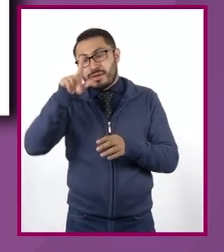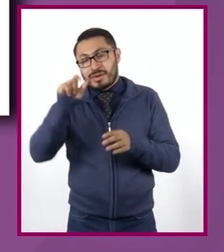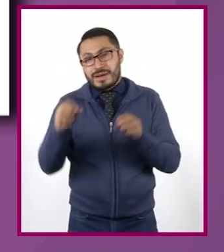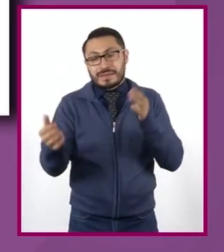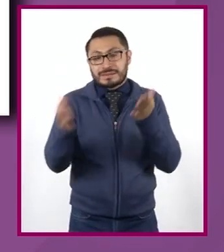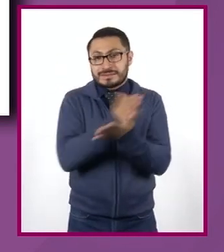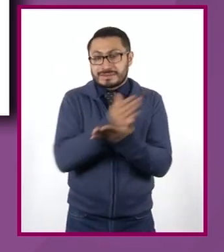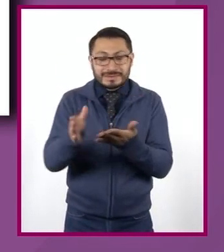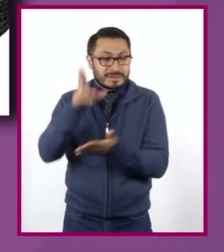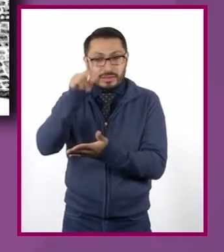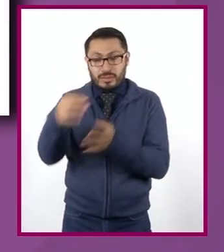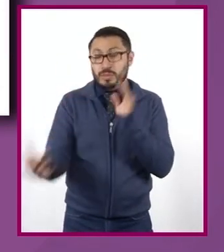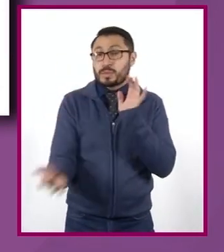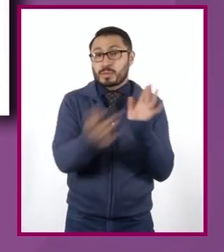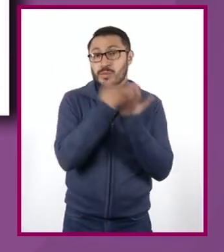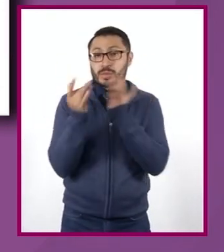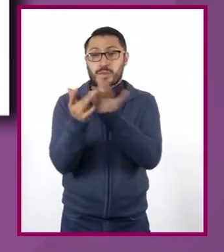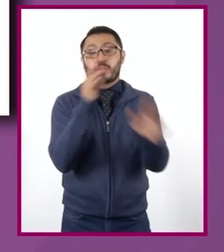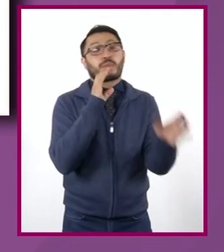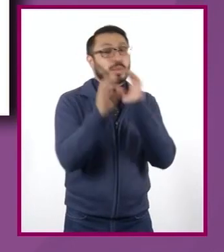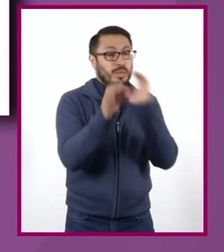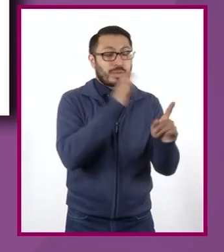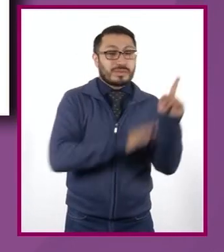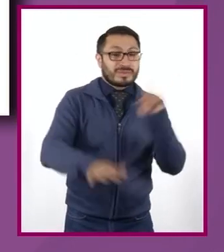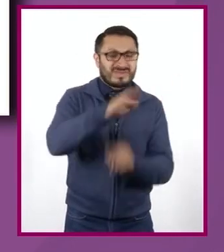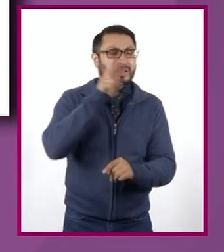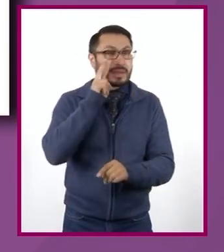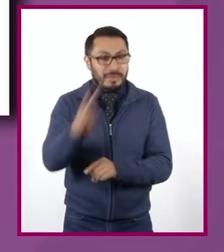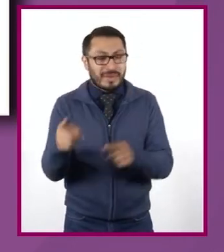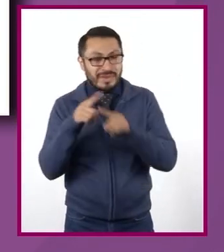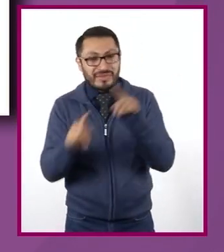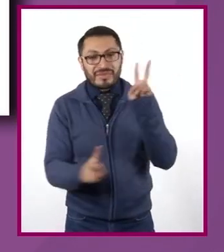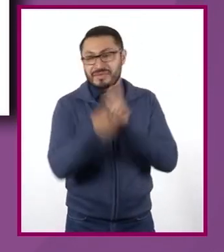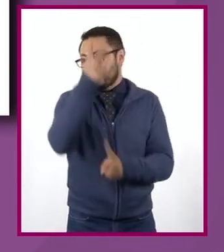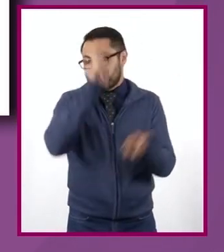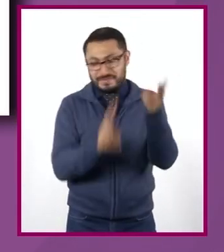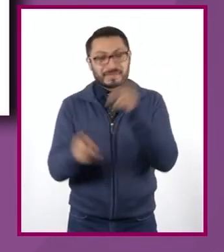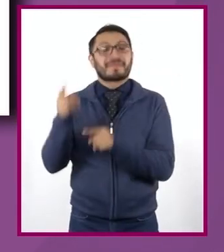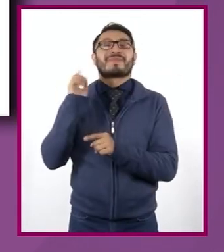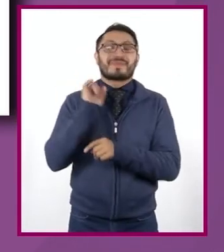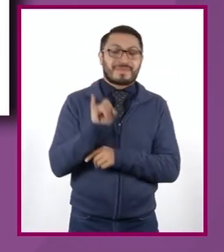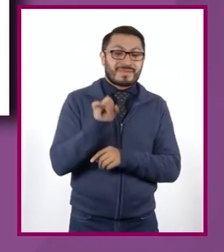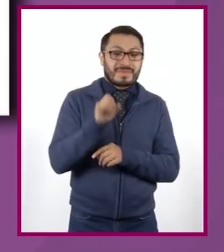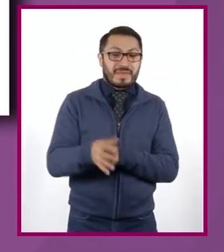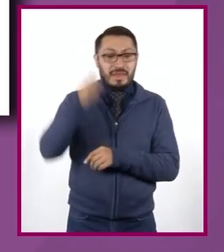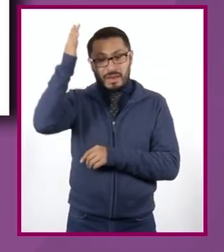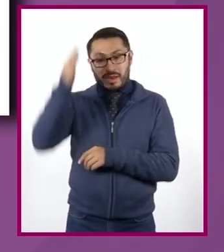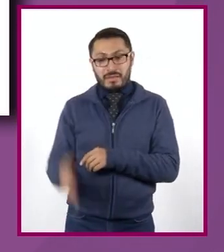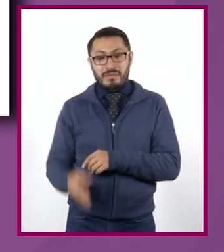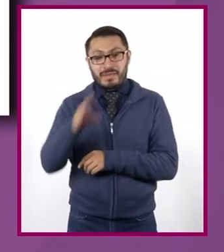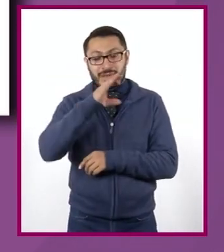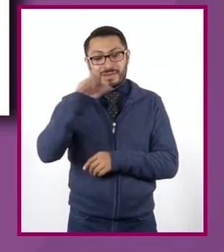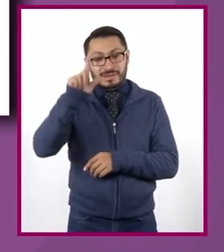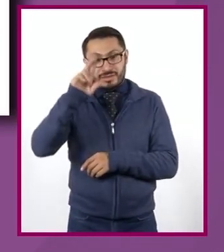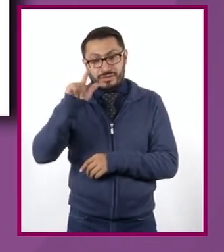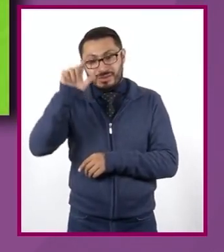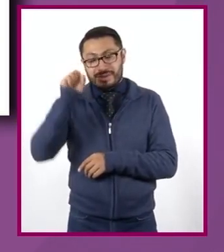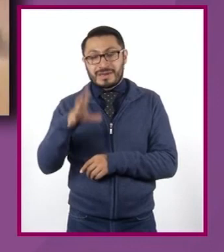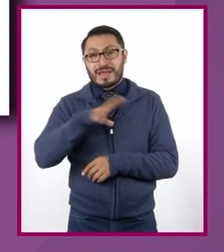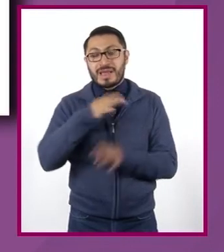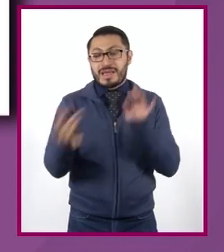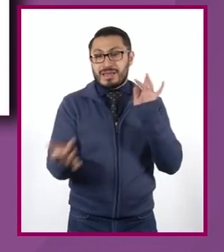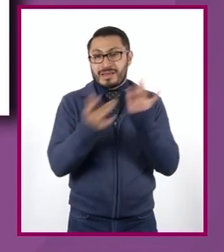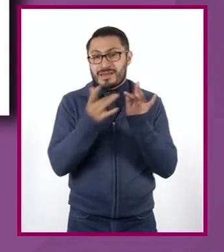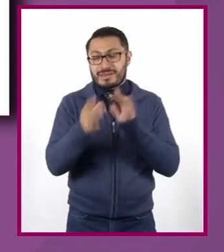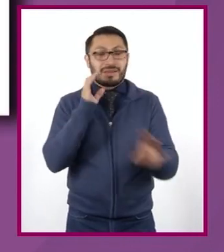su entorno. ¿Y ven una diferencia en la célula vegetal? Sí, claro, es que la pared celular forma estos canales de